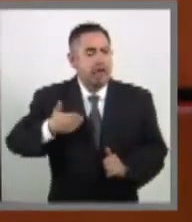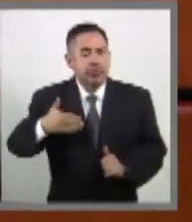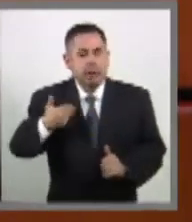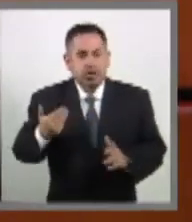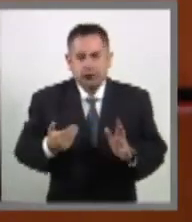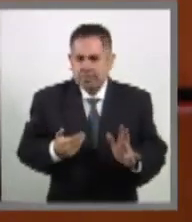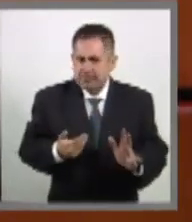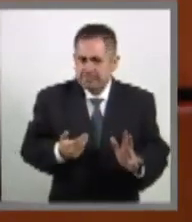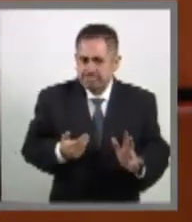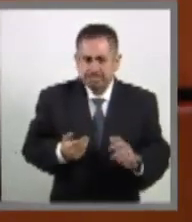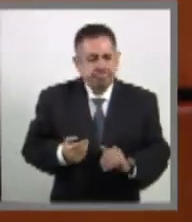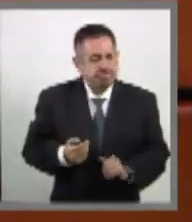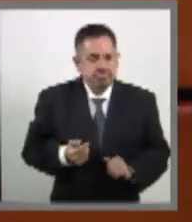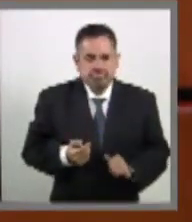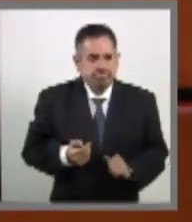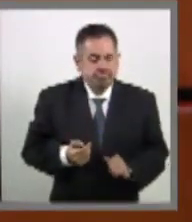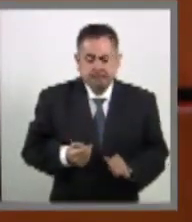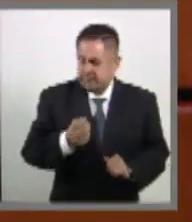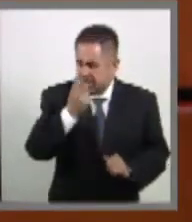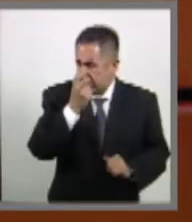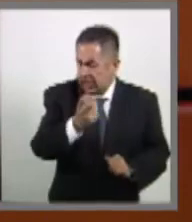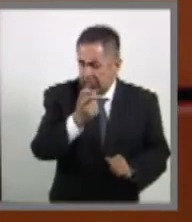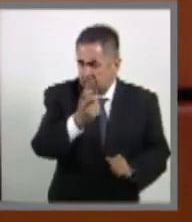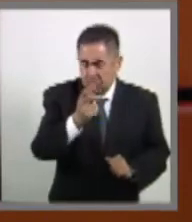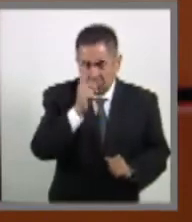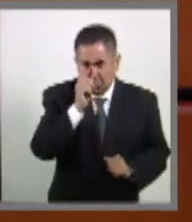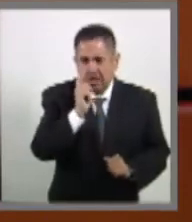esto, pues, un asunto